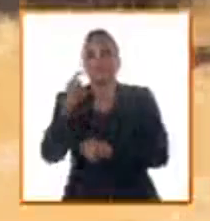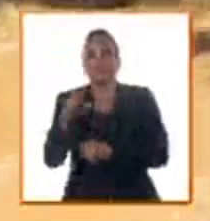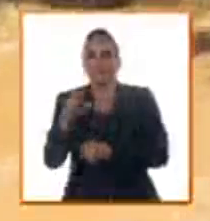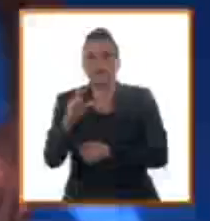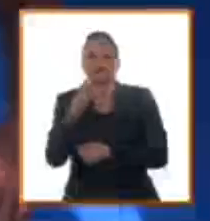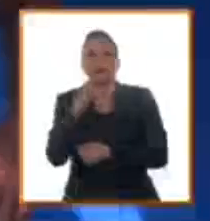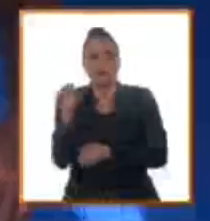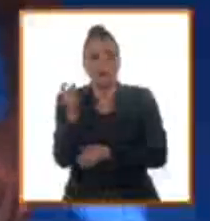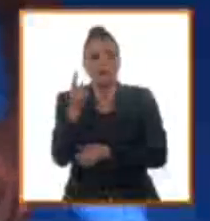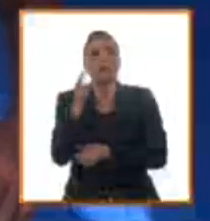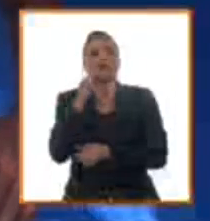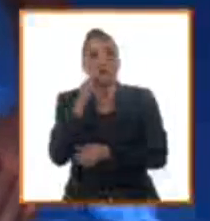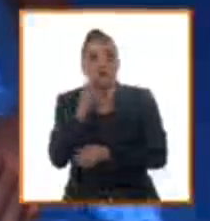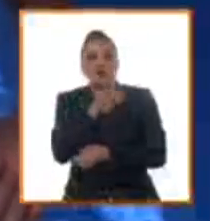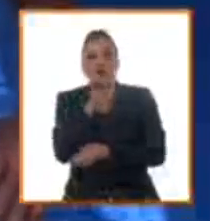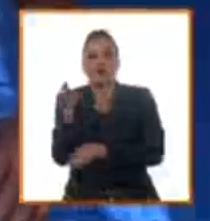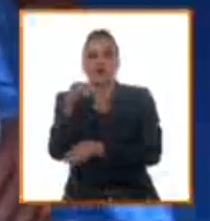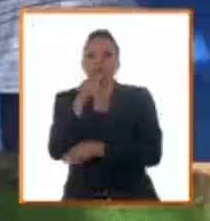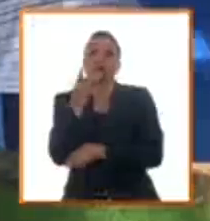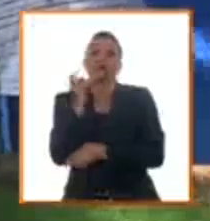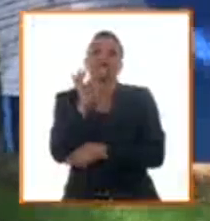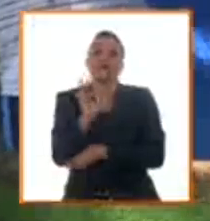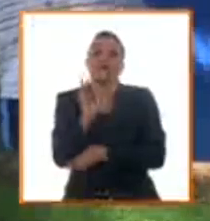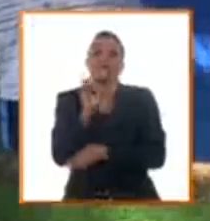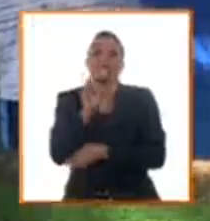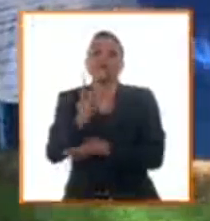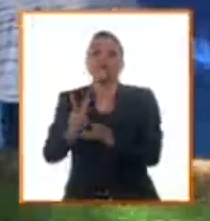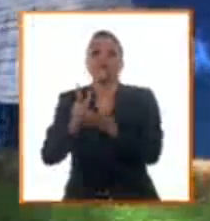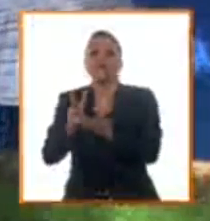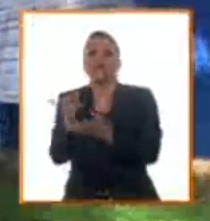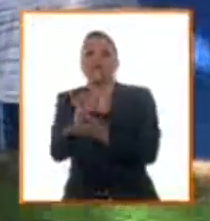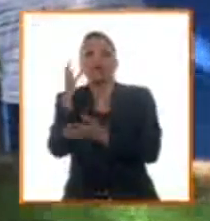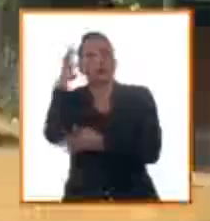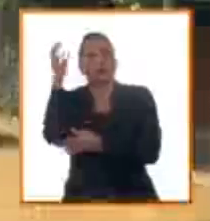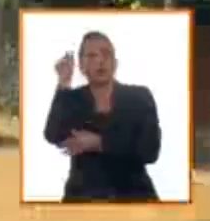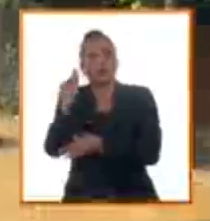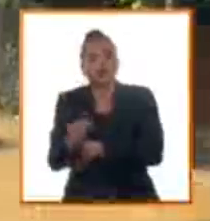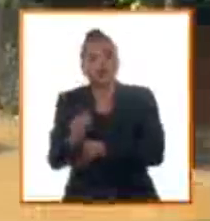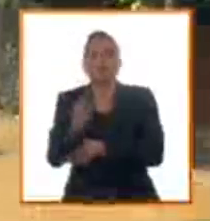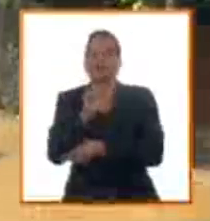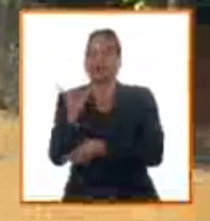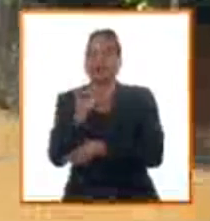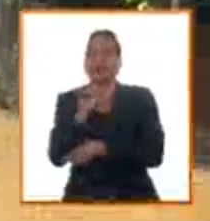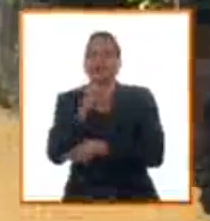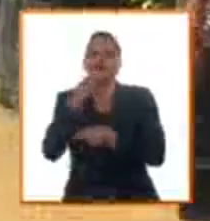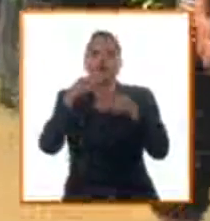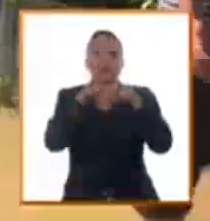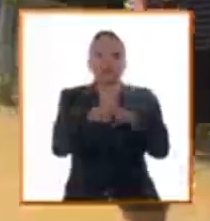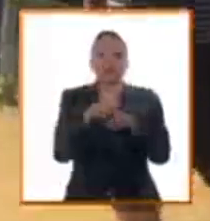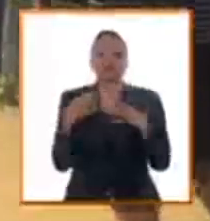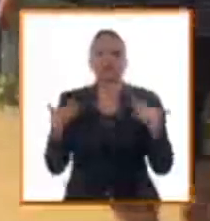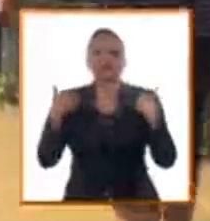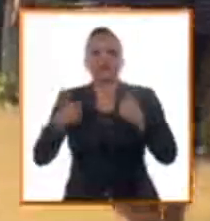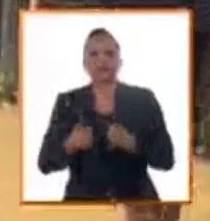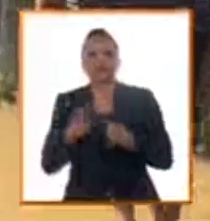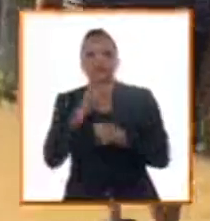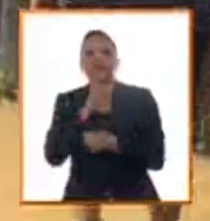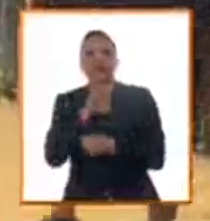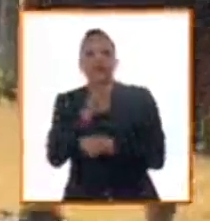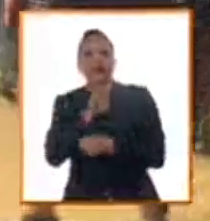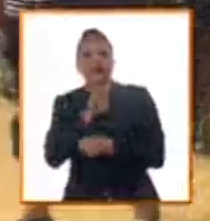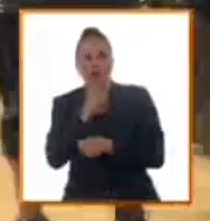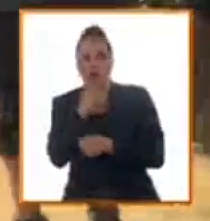en la provincia, Ernesto Santiesteban Velázquez, y el gobernador Manuel Hernández Aguilera, acompañados por directivos de Recursos